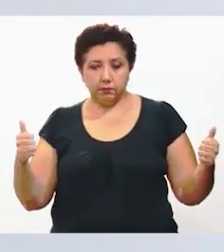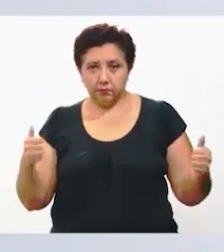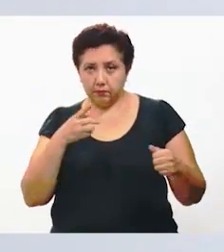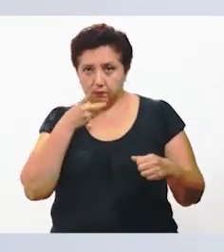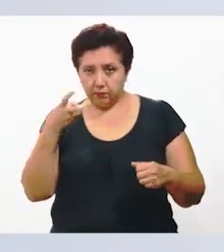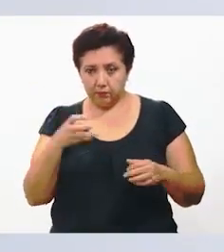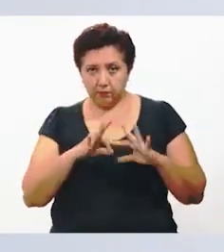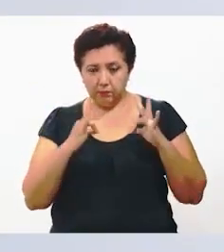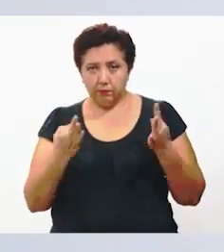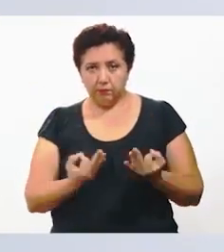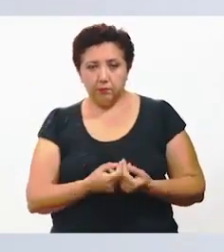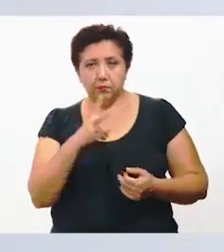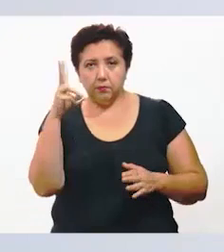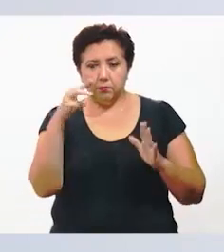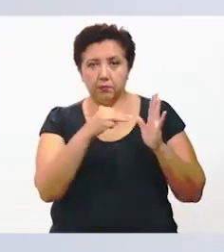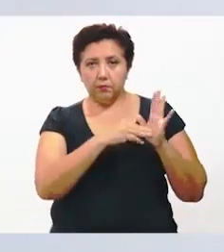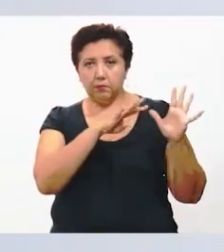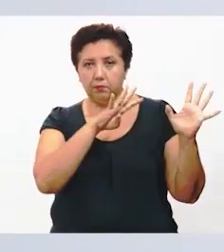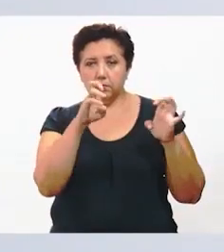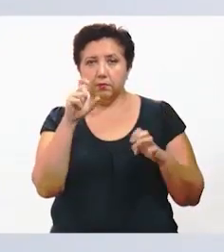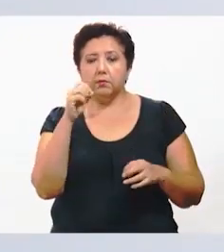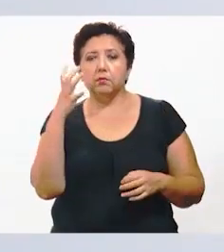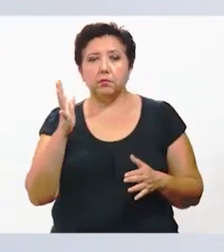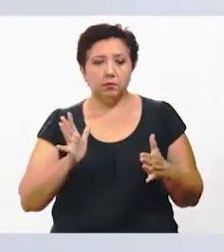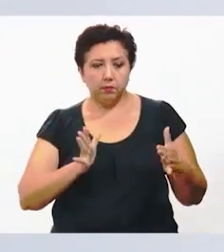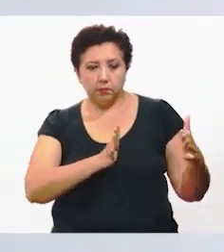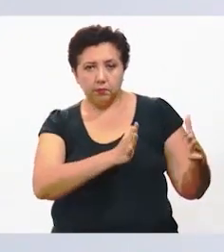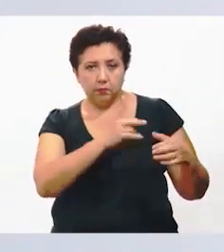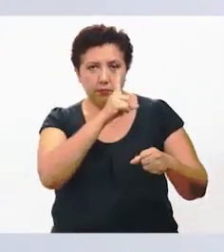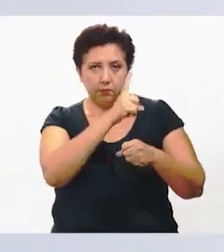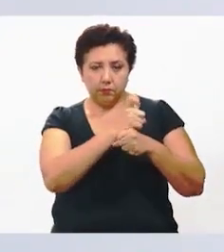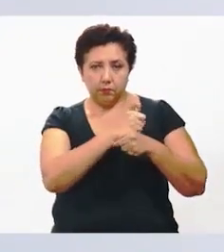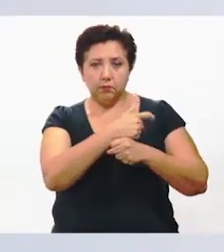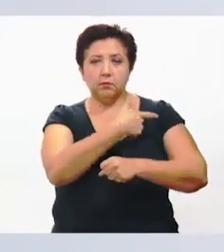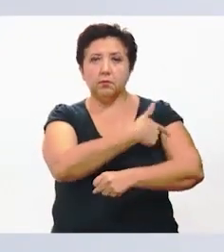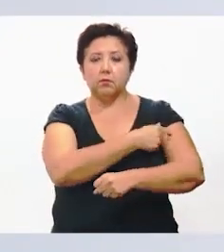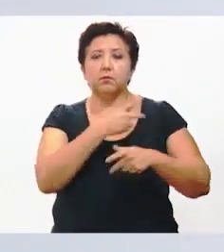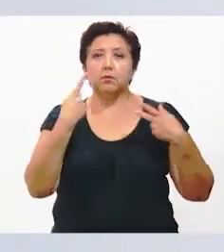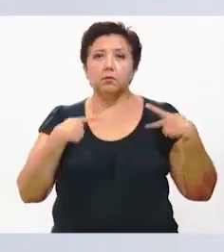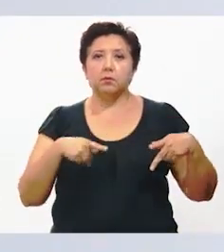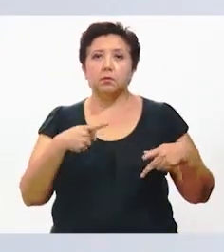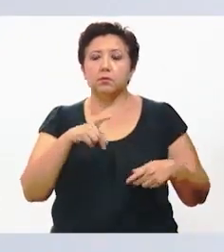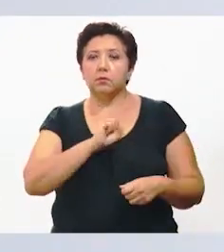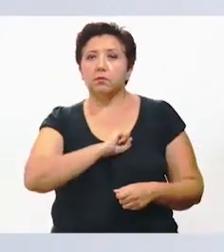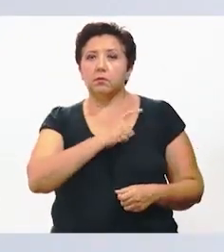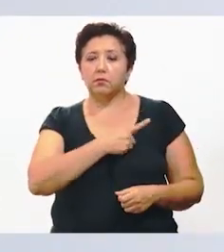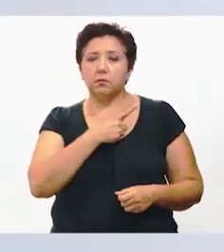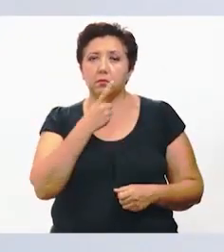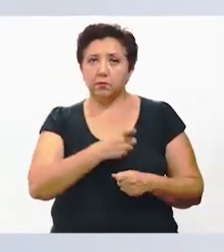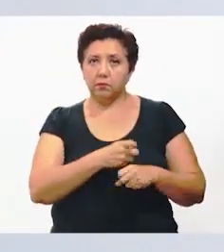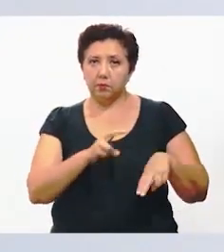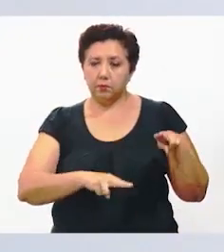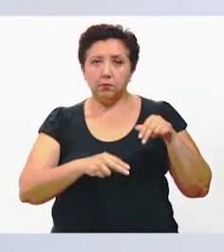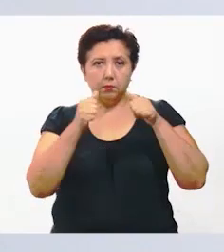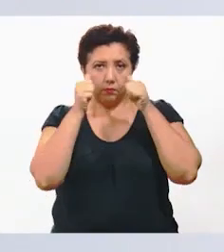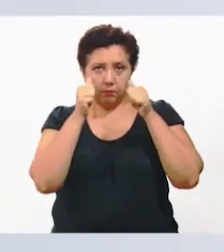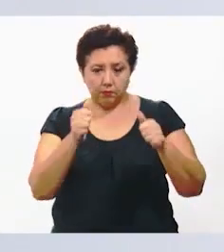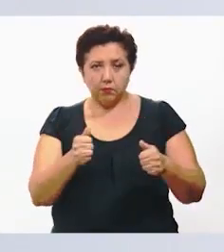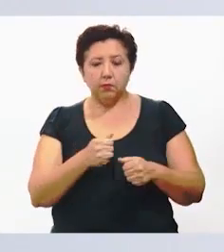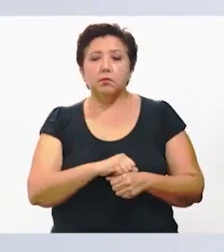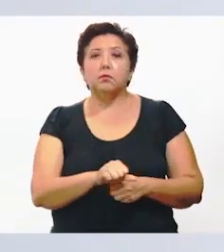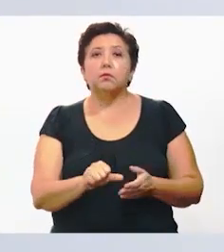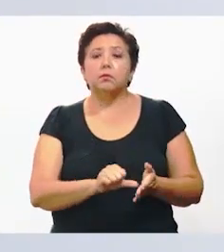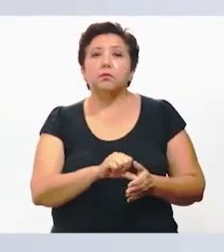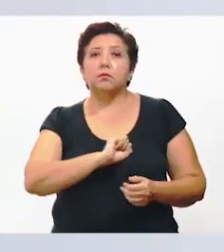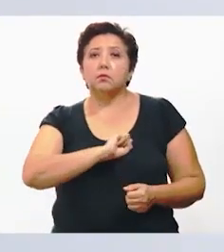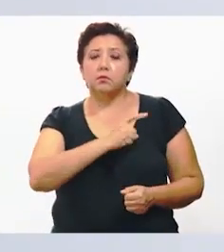de la siguiente manera. 2.925 serán para la primera aplicación del personal de salud de primer nivel de atención en los